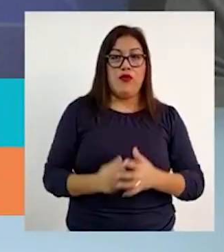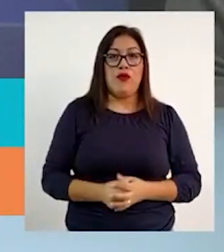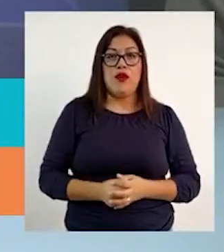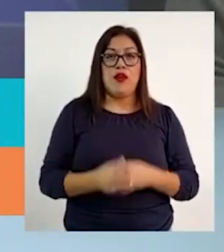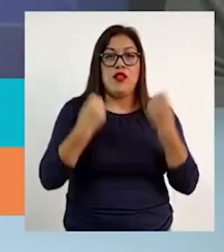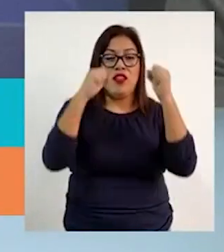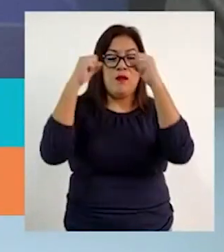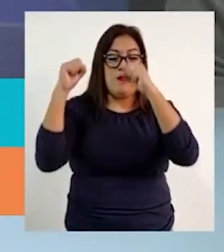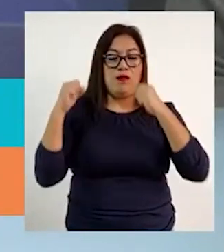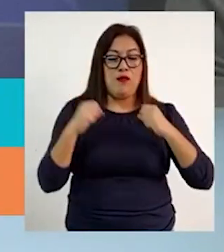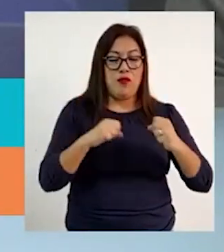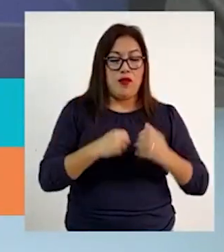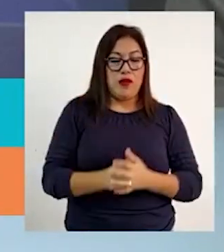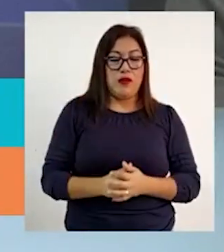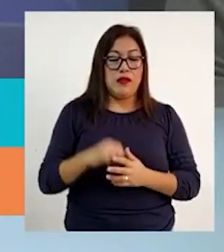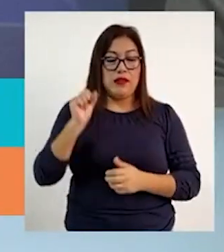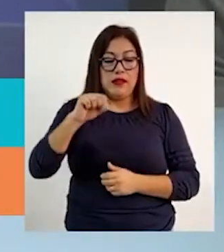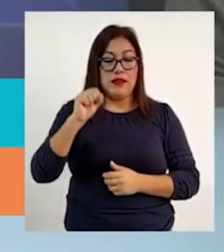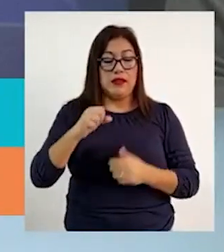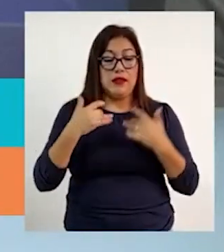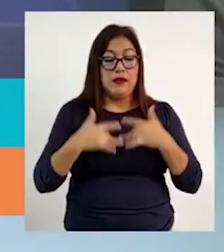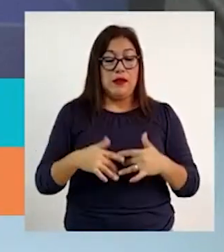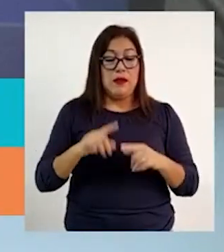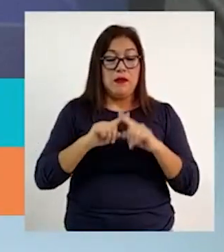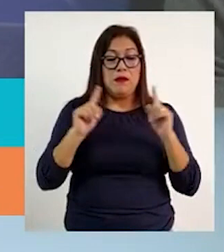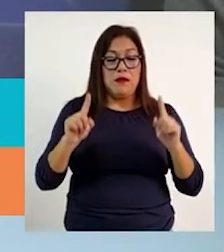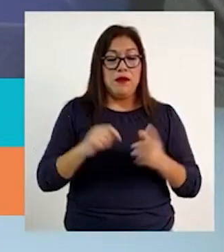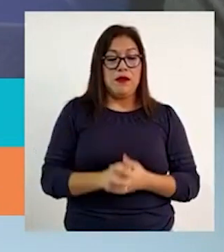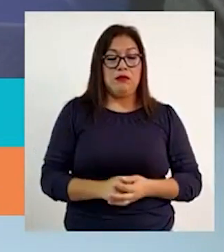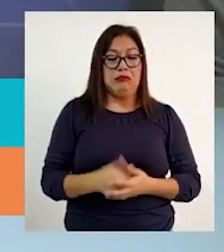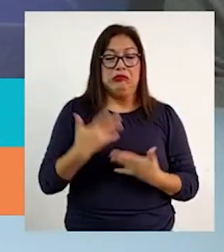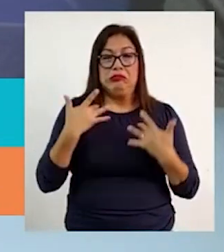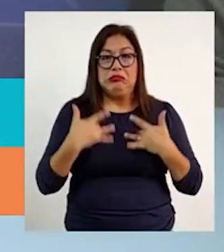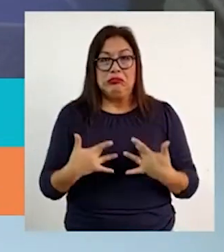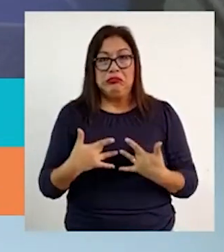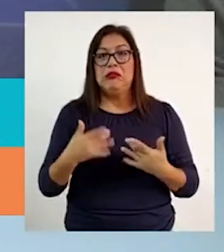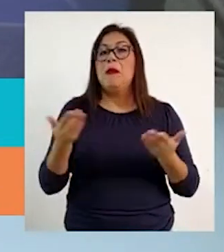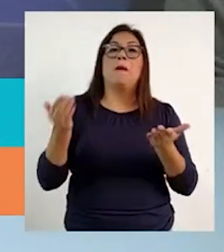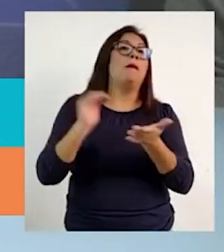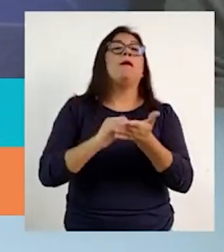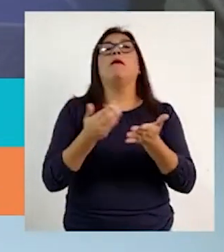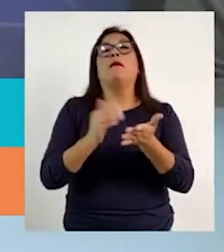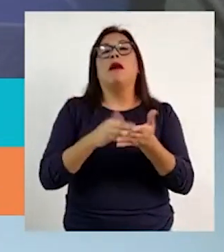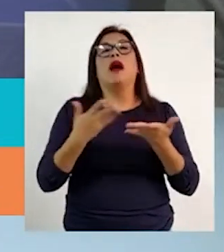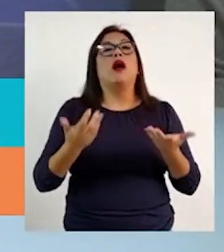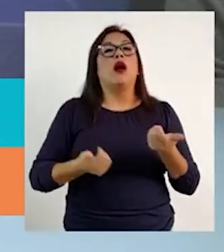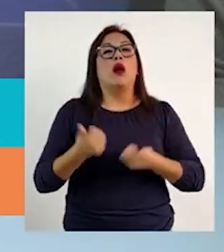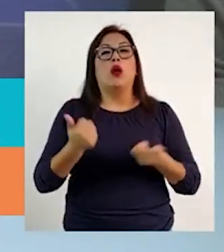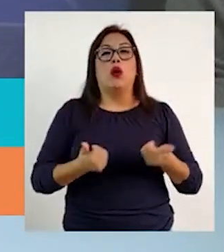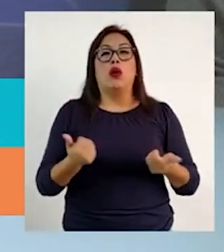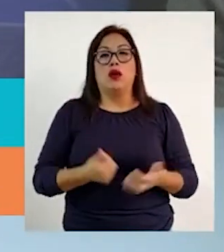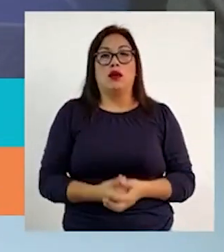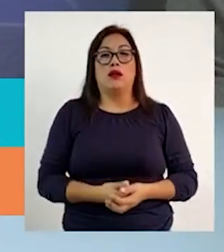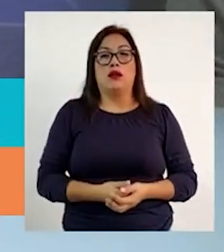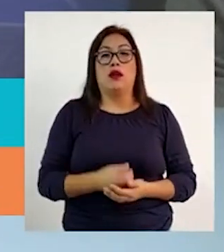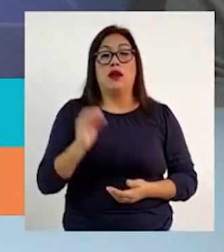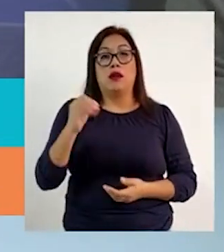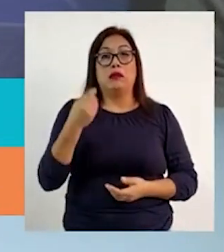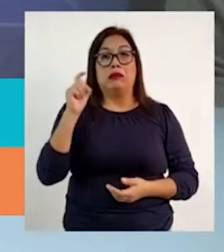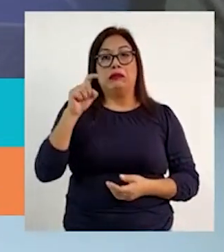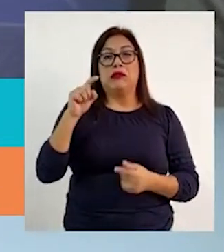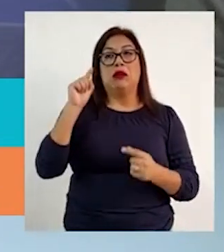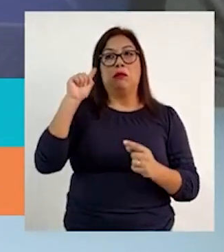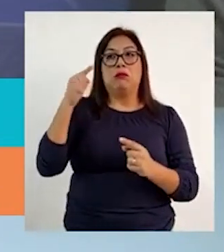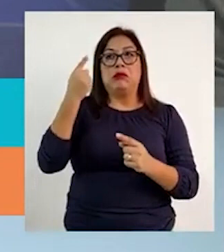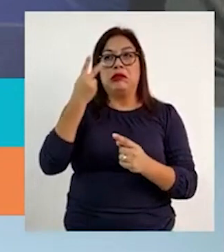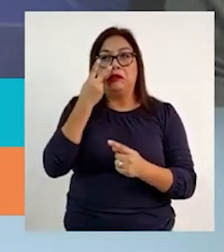deportes. Lamentablemente no pudimos llevar más debido a que hubo que priorizar por el